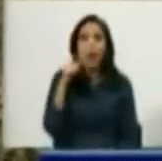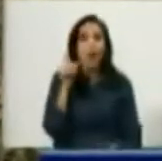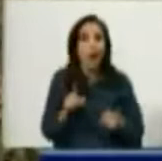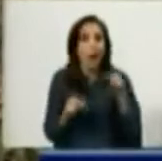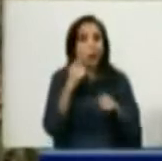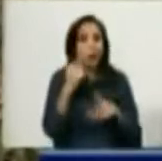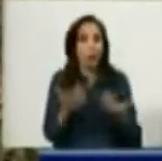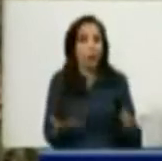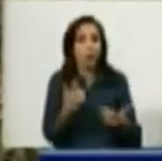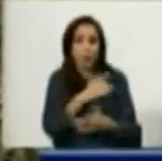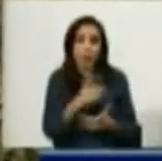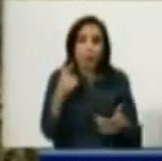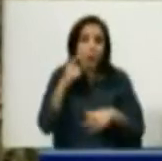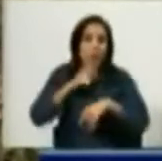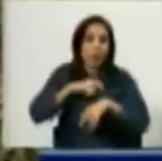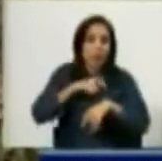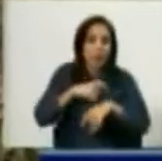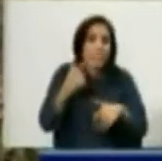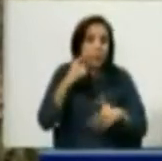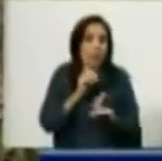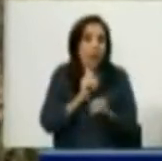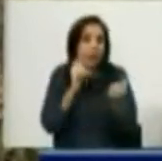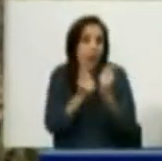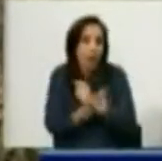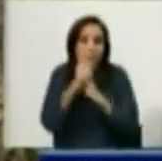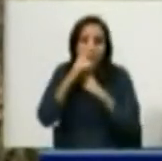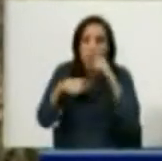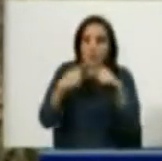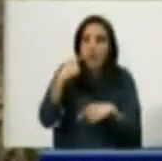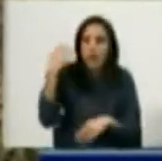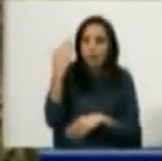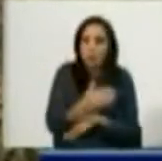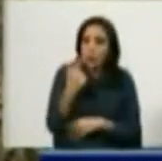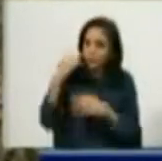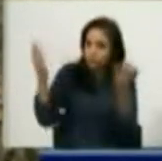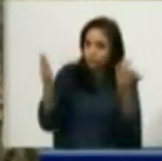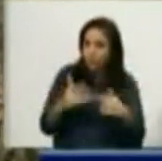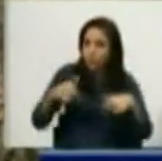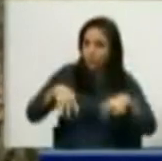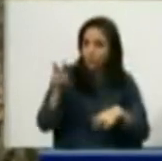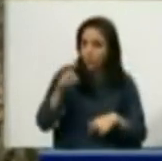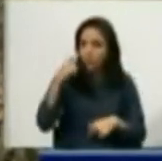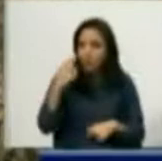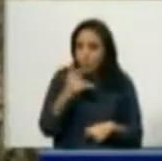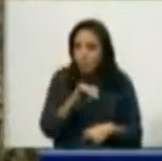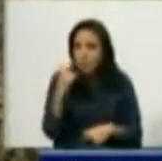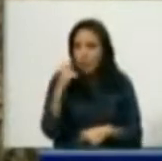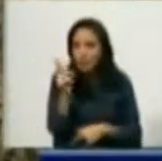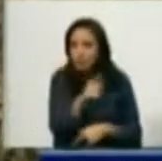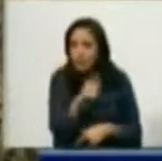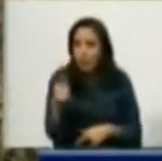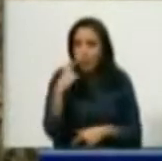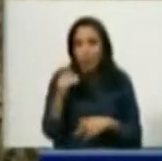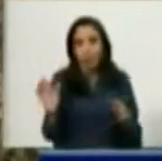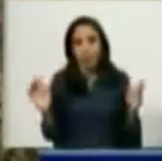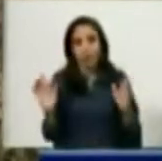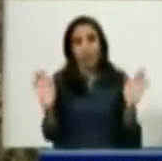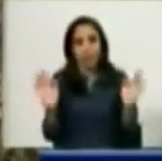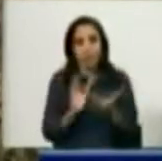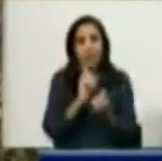hablando que ya viene el quiebre que si mañana más sanciones Vénganse para acá para Venezuela para ver si el cambur verde mancha de